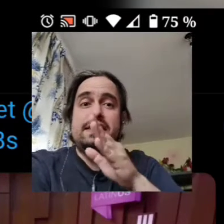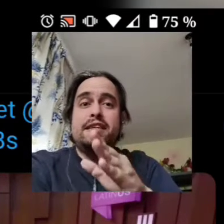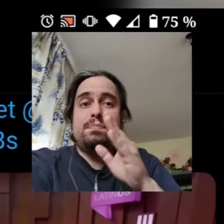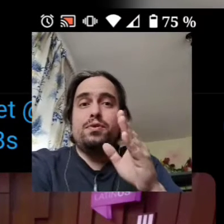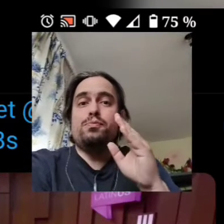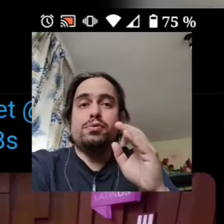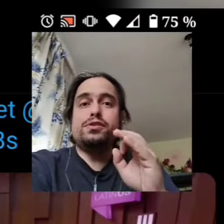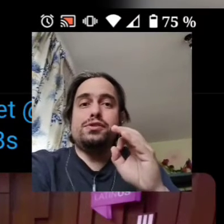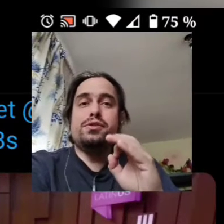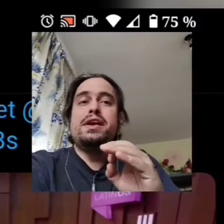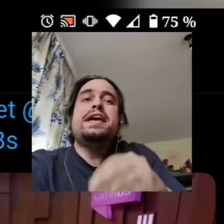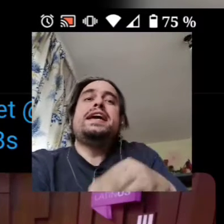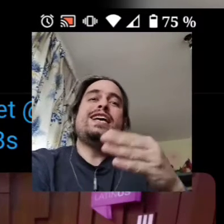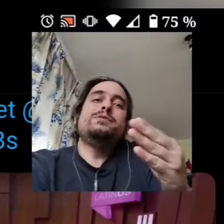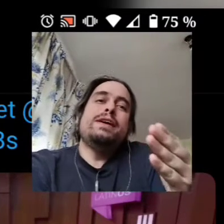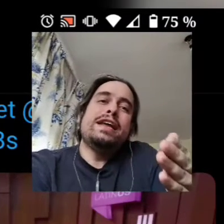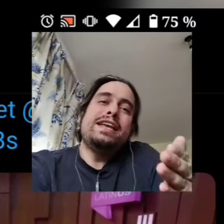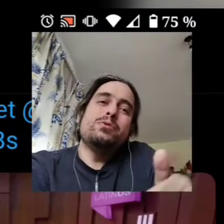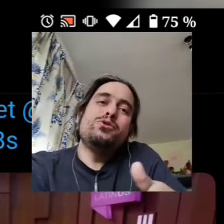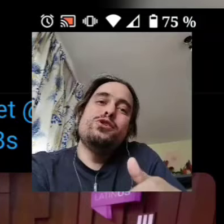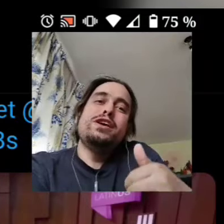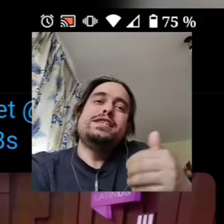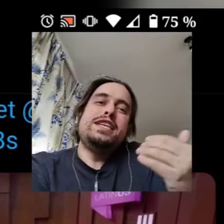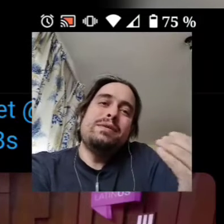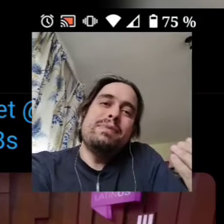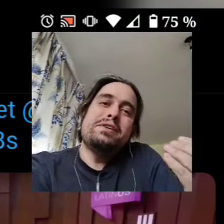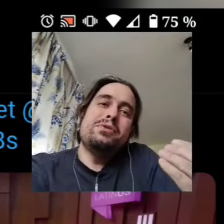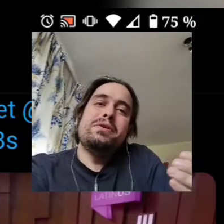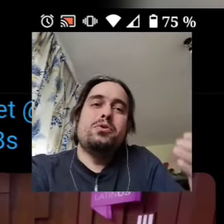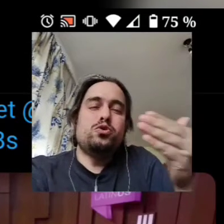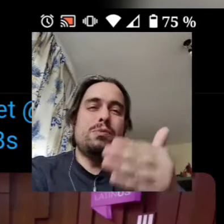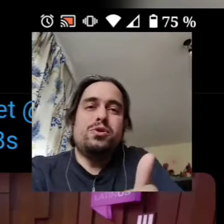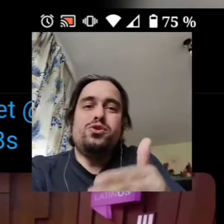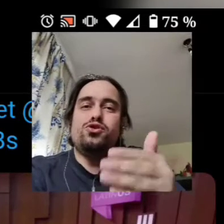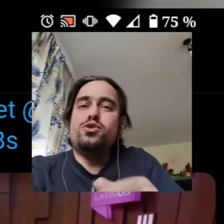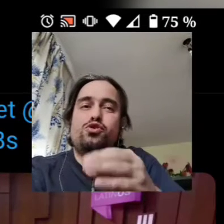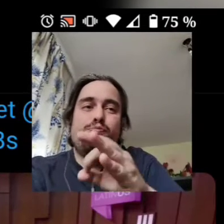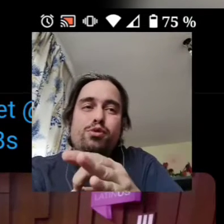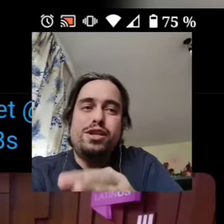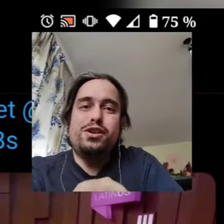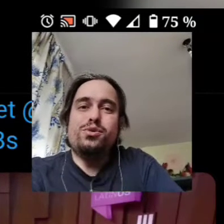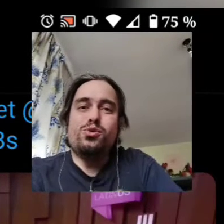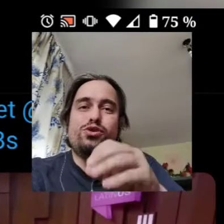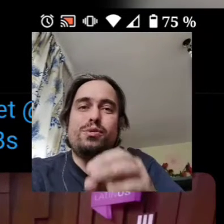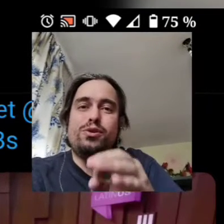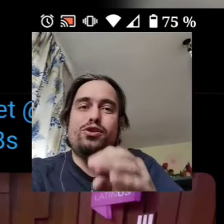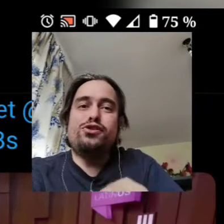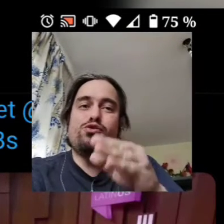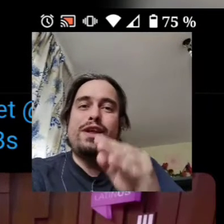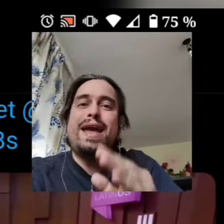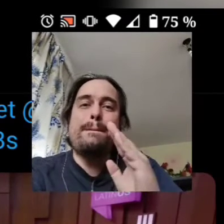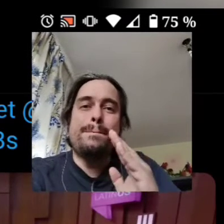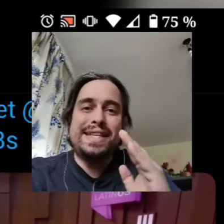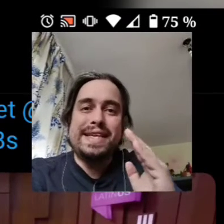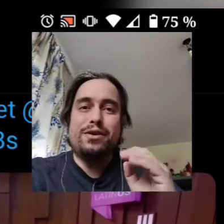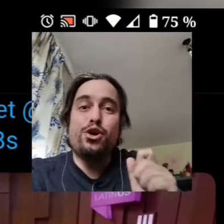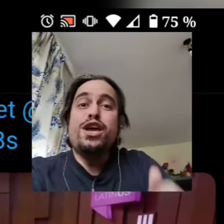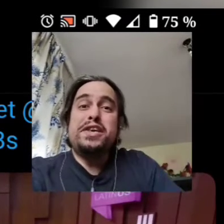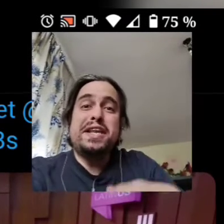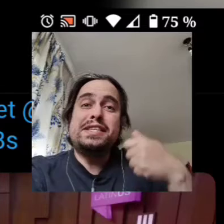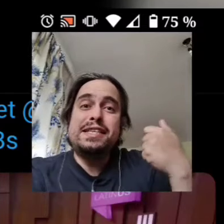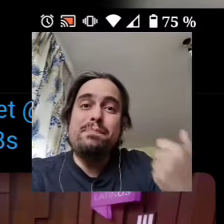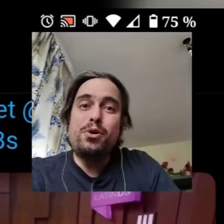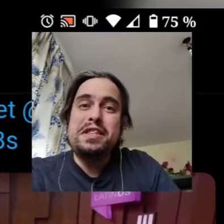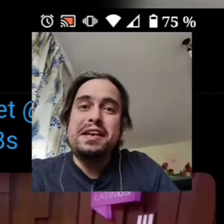ese es el tipo de posesión que esperaríamos sin embargo gustavo de ellos no es un político gustavo de ellos es un empresario